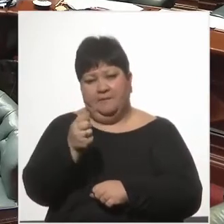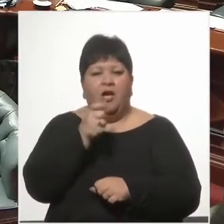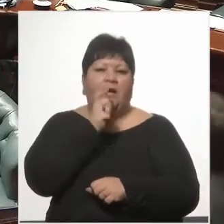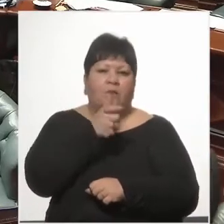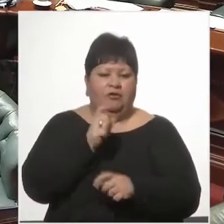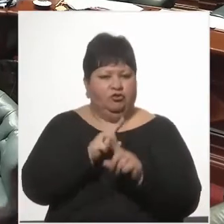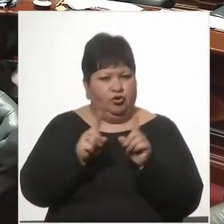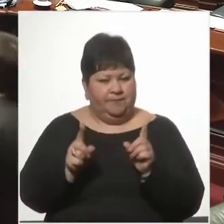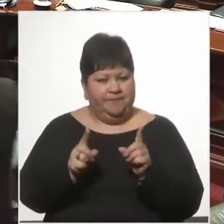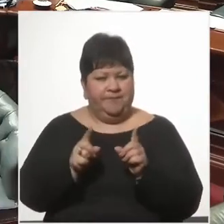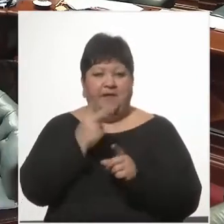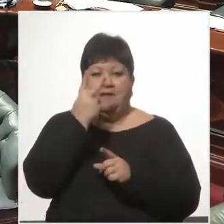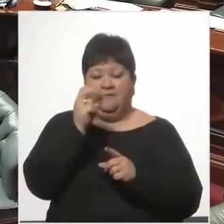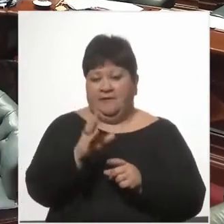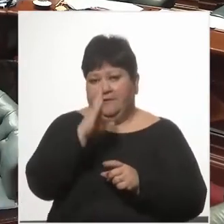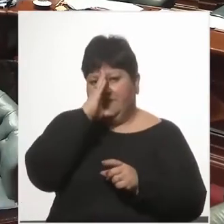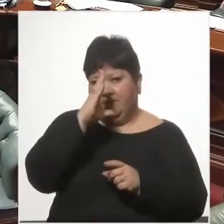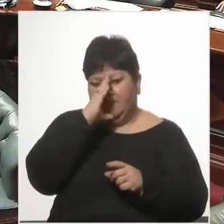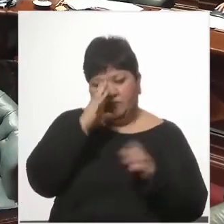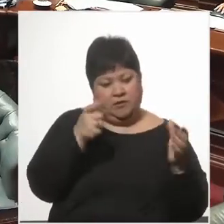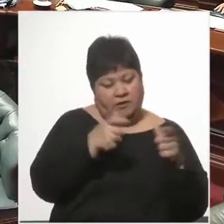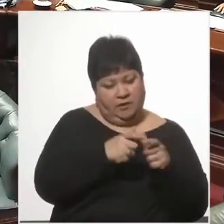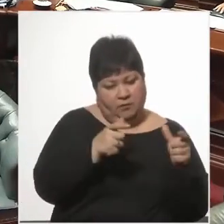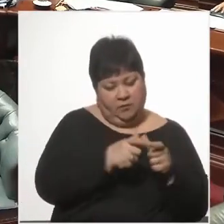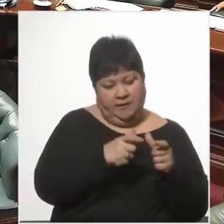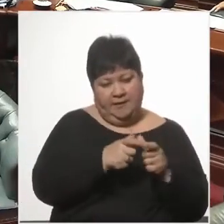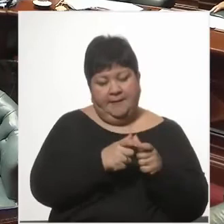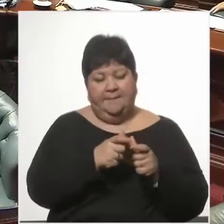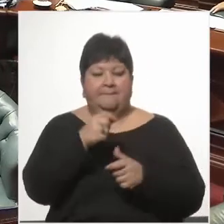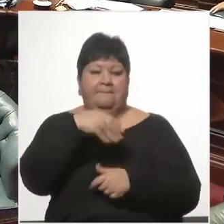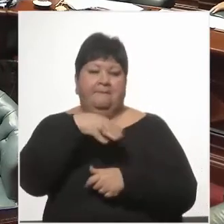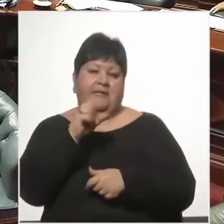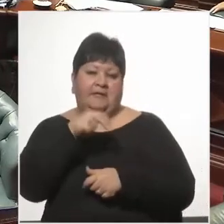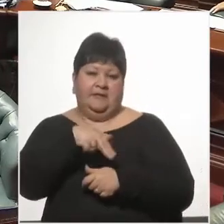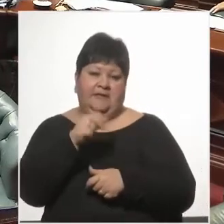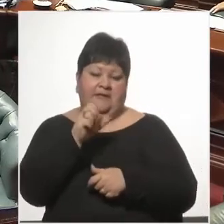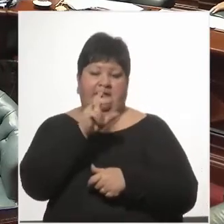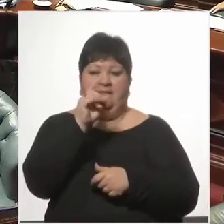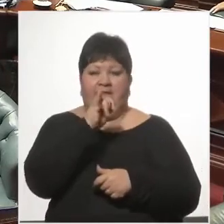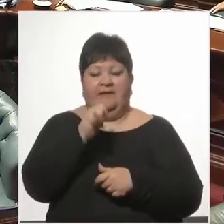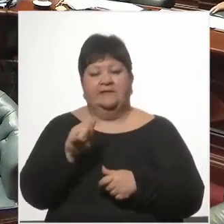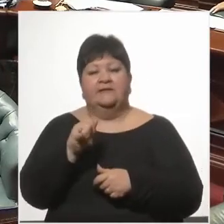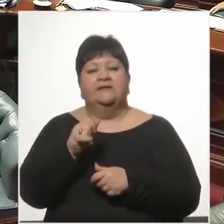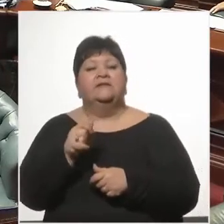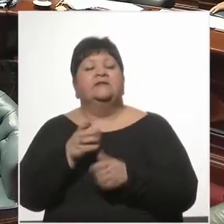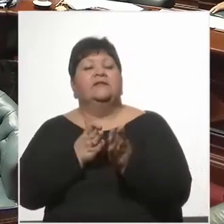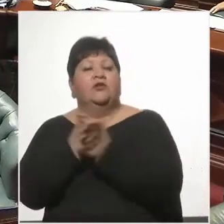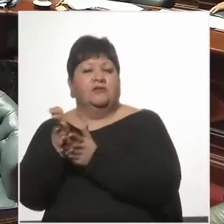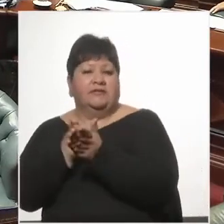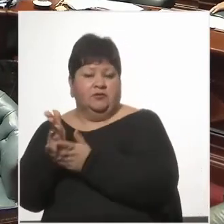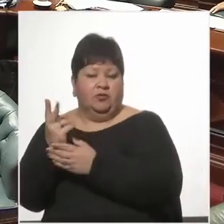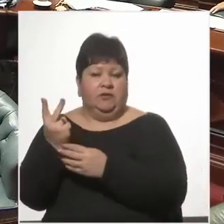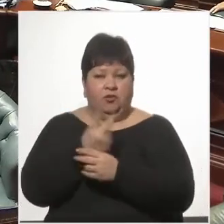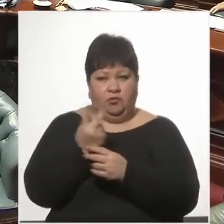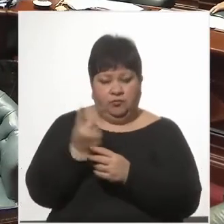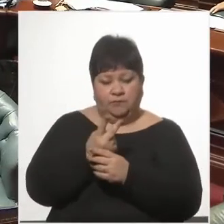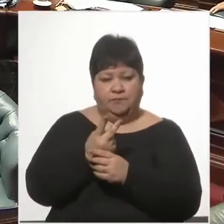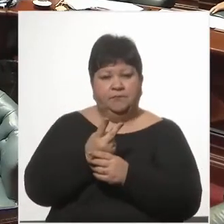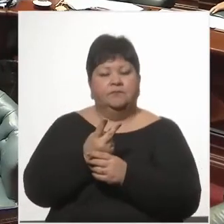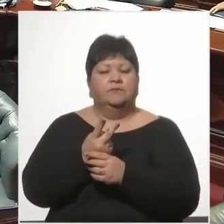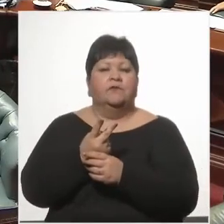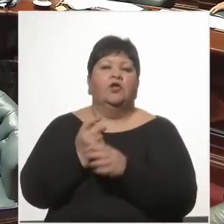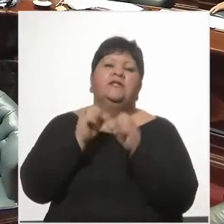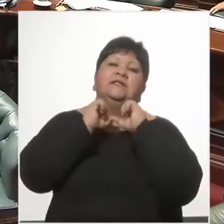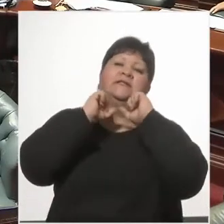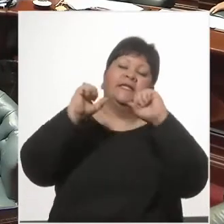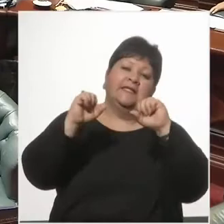El 20 de febrero se reúnen Menéndez y sus asesores, doctores Alfredo Maeso y Josefina Nogueira, con el